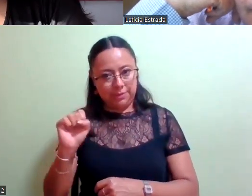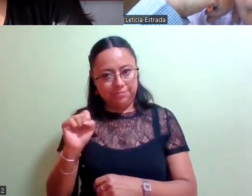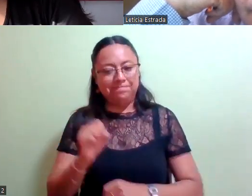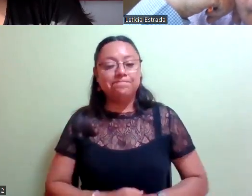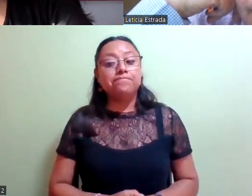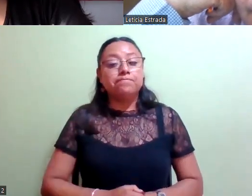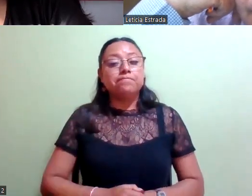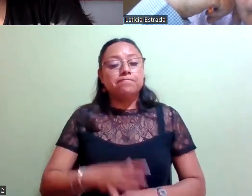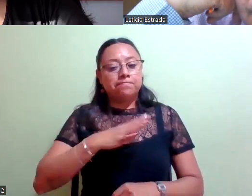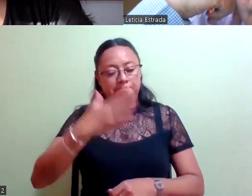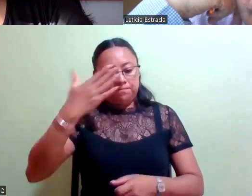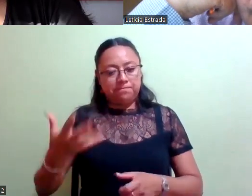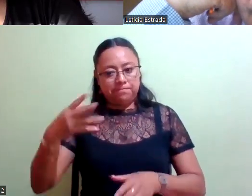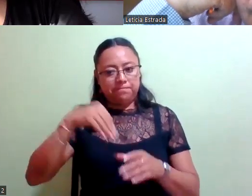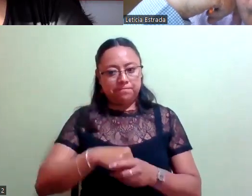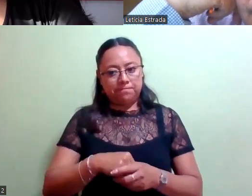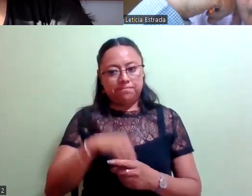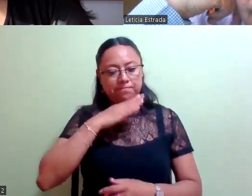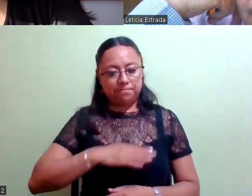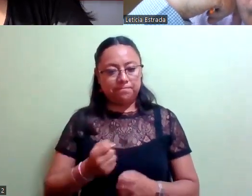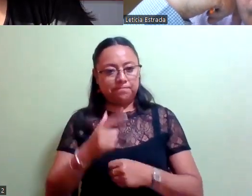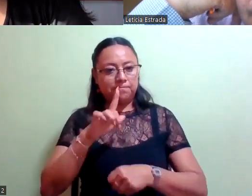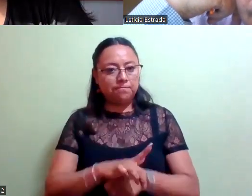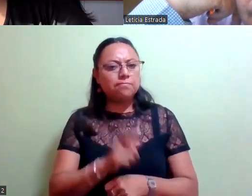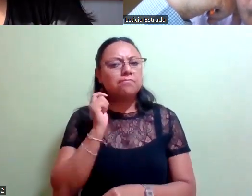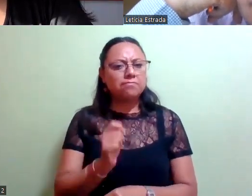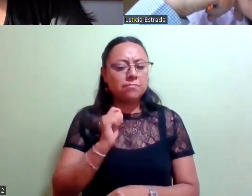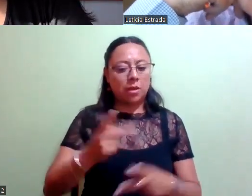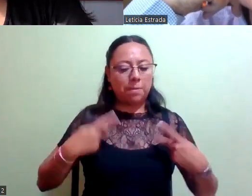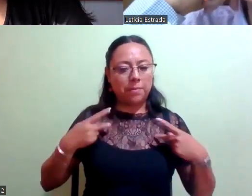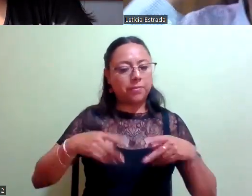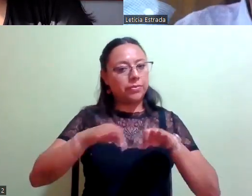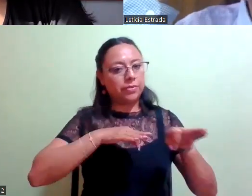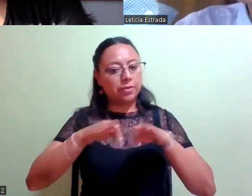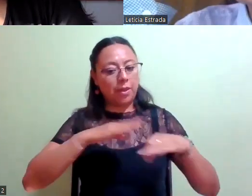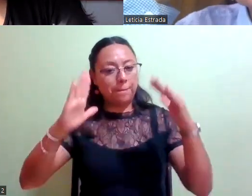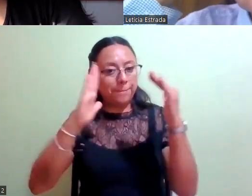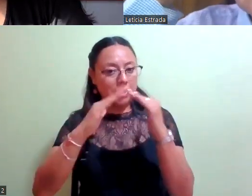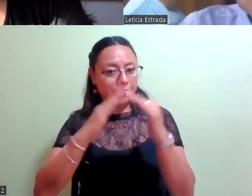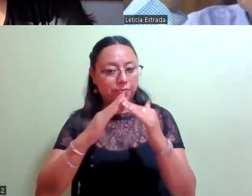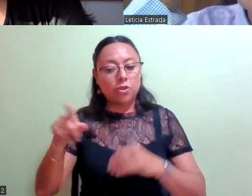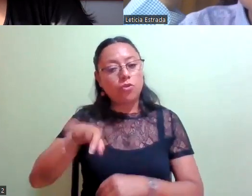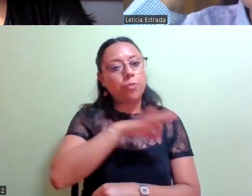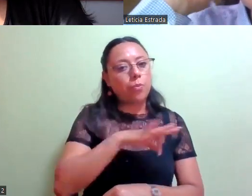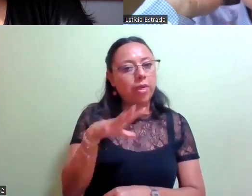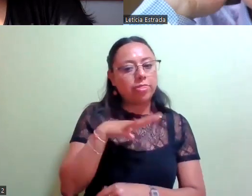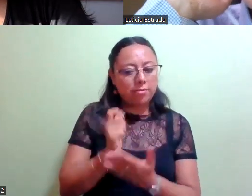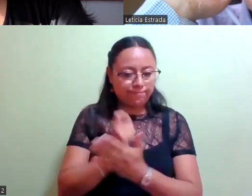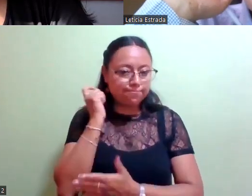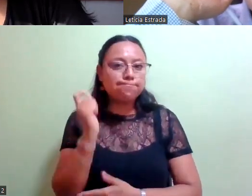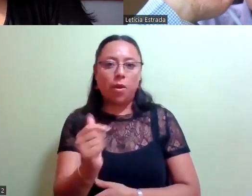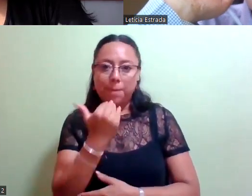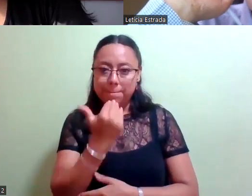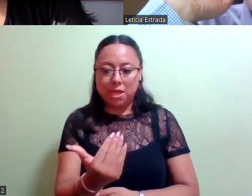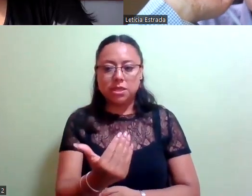que la justicia social también es que las personas trabajadoras del hogar tengan una remuneración digna,